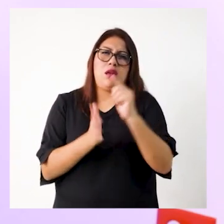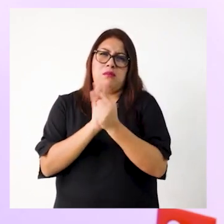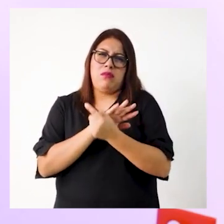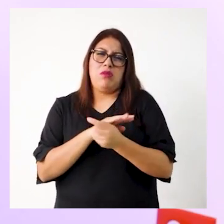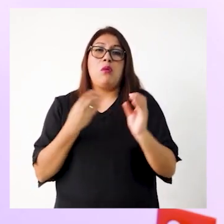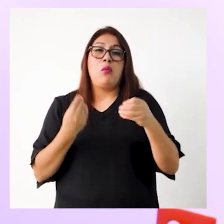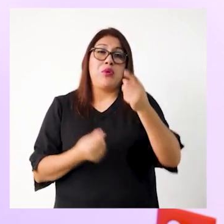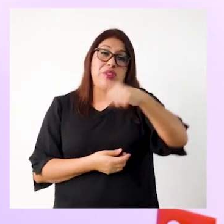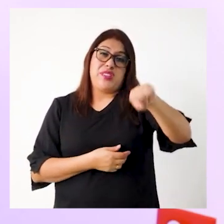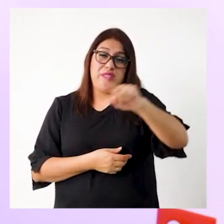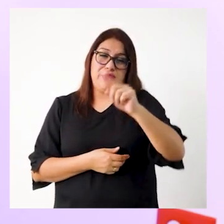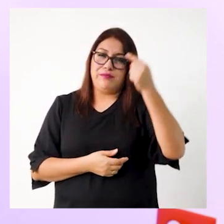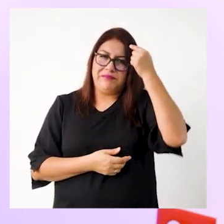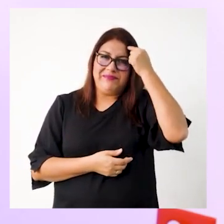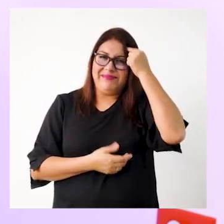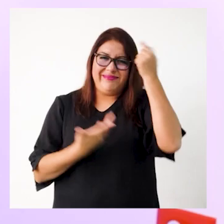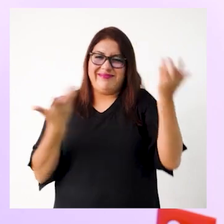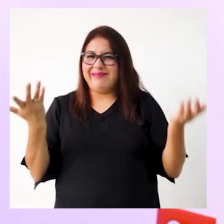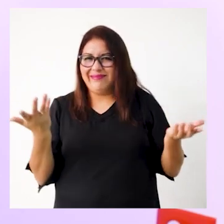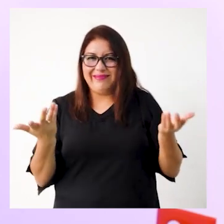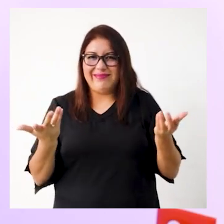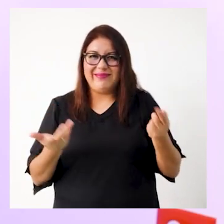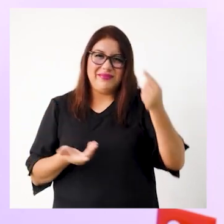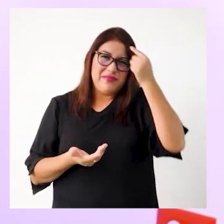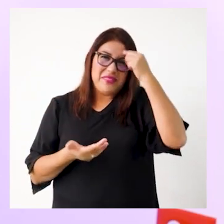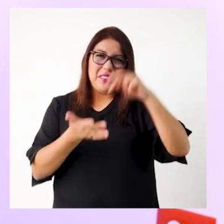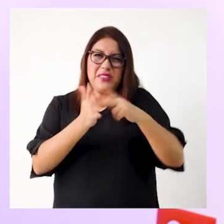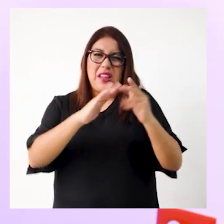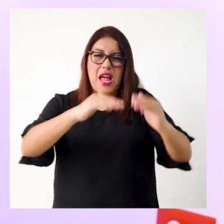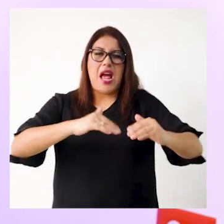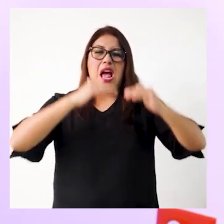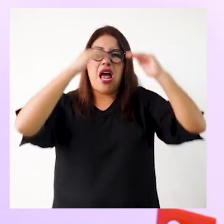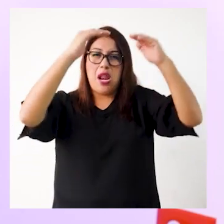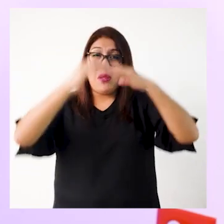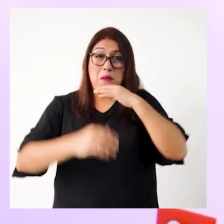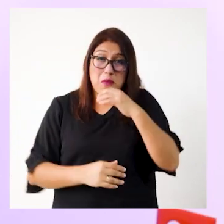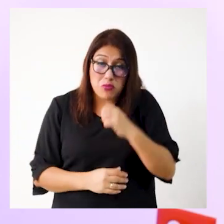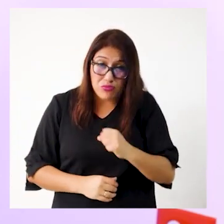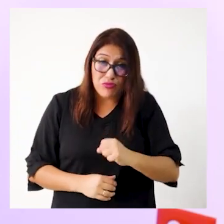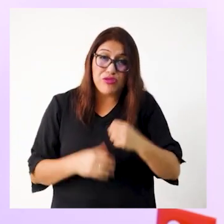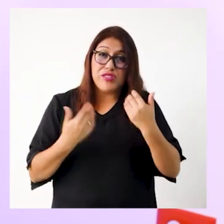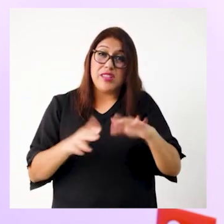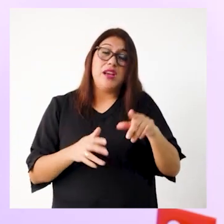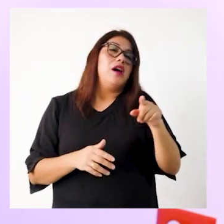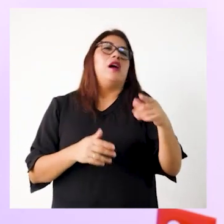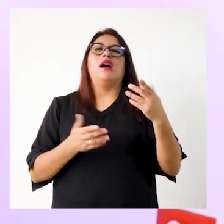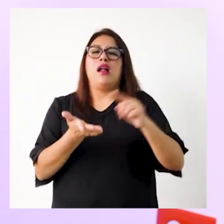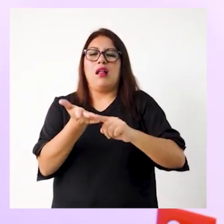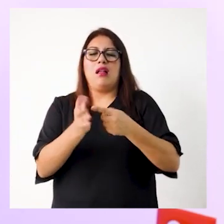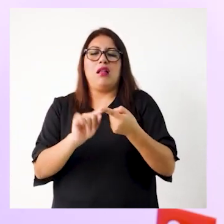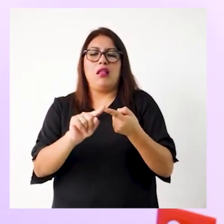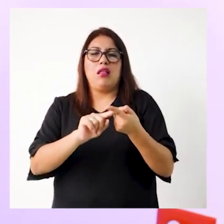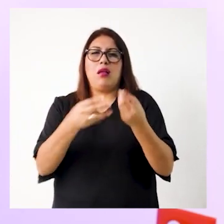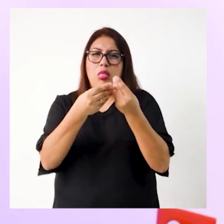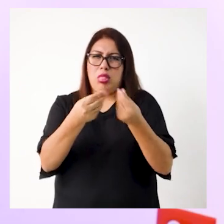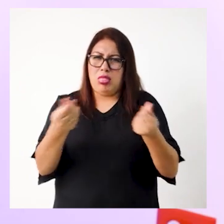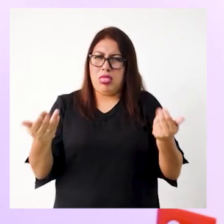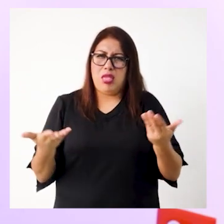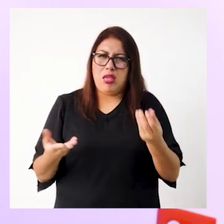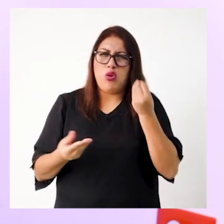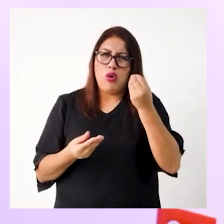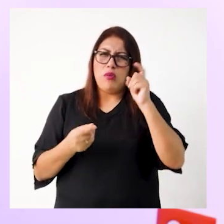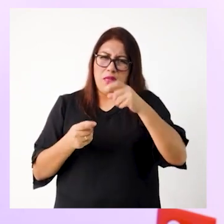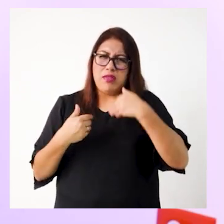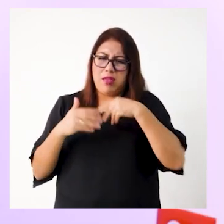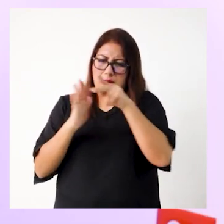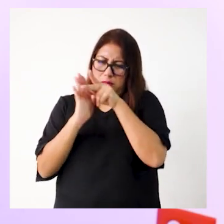habían previsto, y me parece alucinante que no lo hayan previsto, que a los adultos mayores se les borra la huella dactilar. Entonces, ¿cómo es posible que no tengan algún